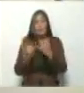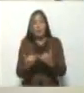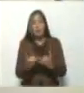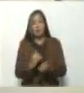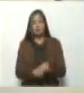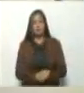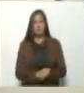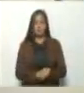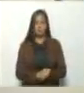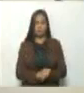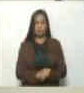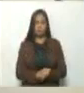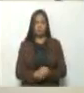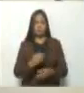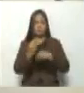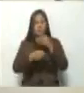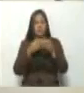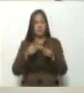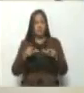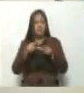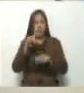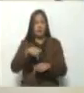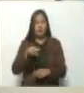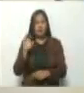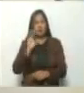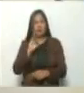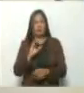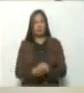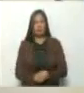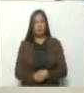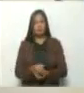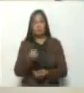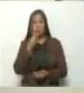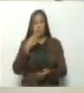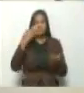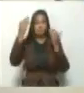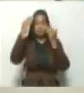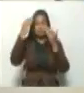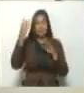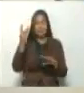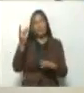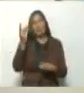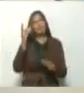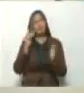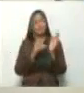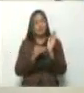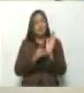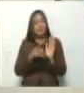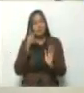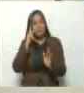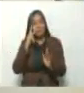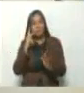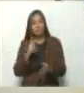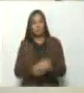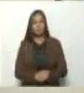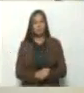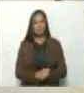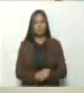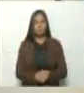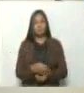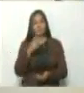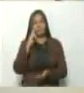ya para que ejecutan en la ciudad capital. Sí, bueno, saludarte, Daín, Pedro. De